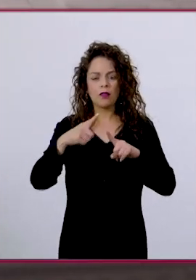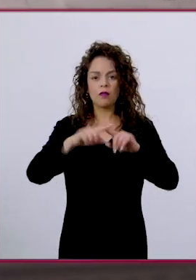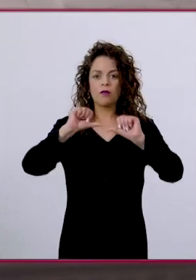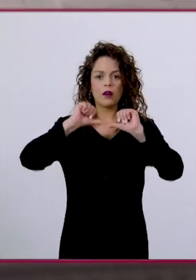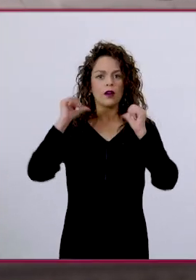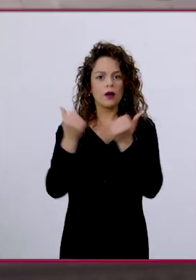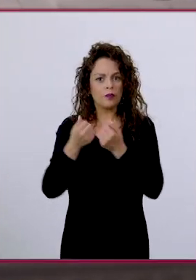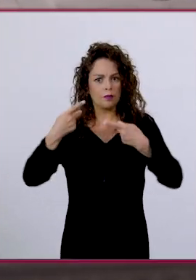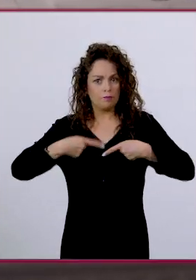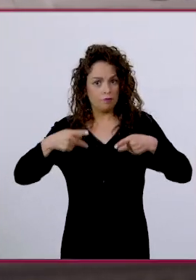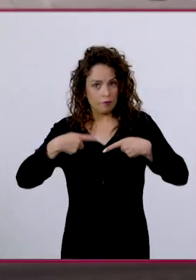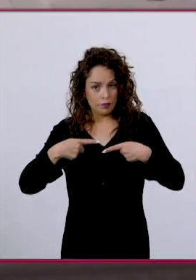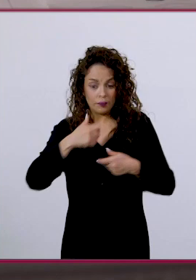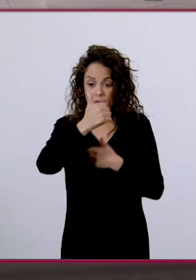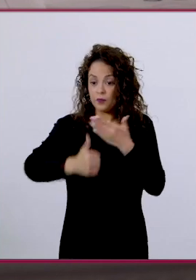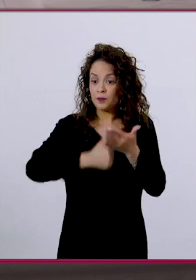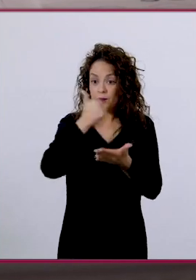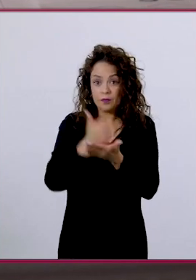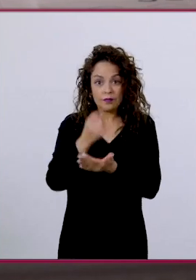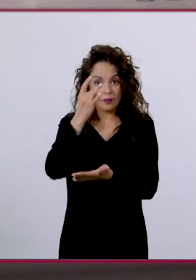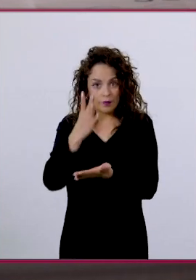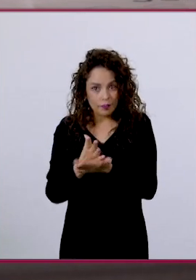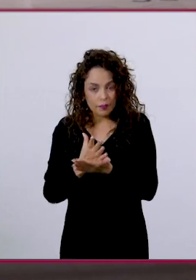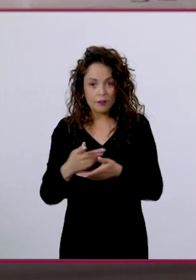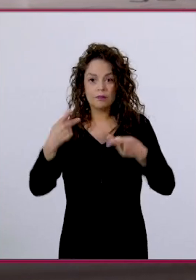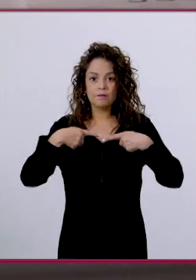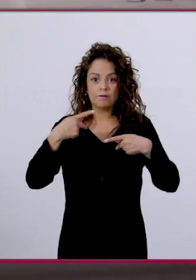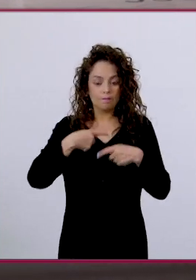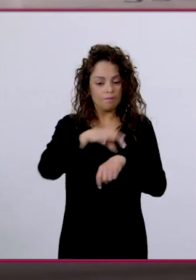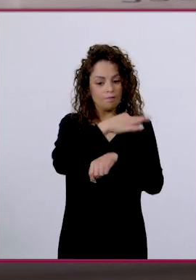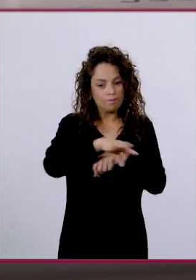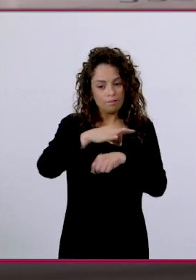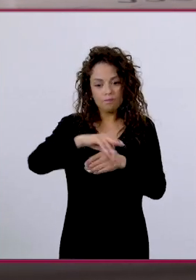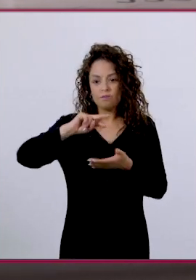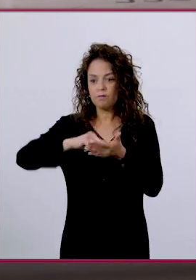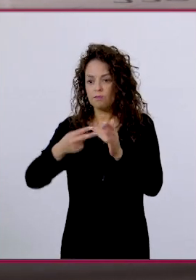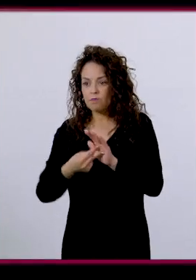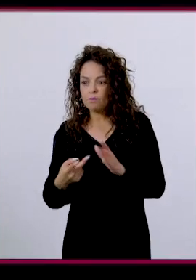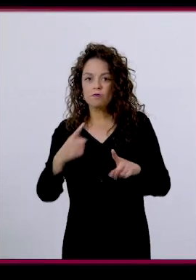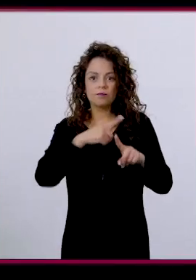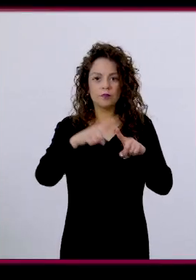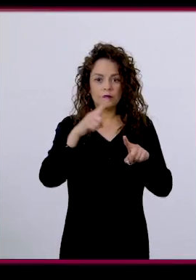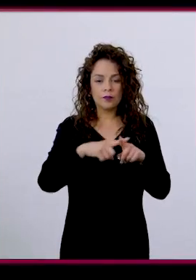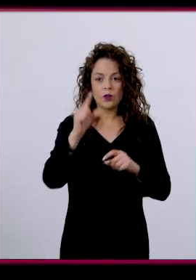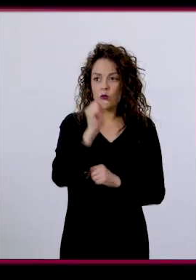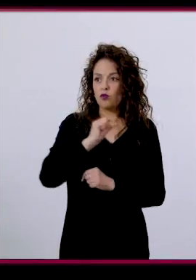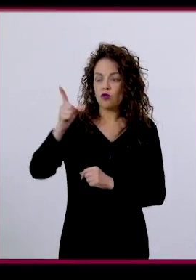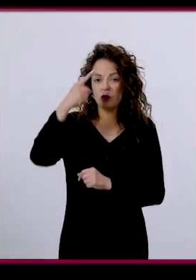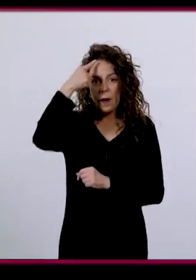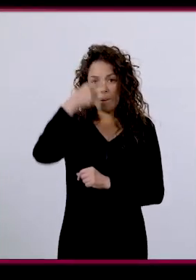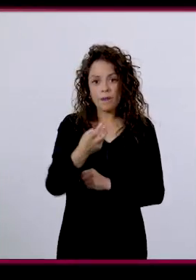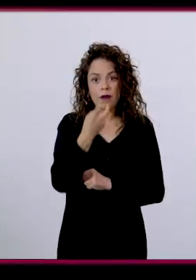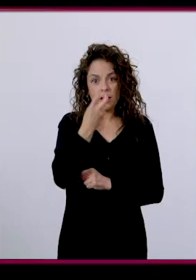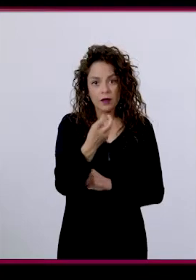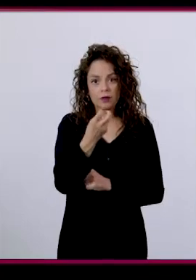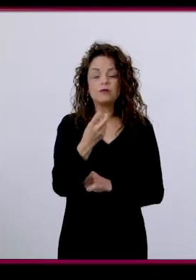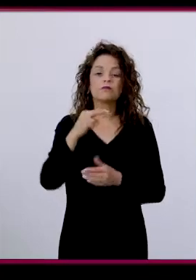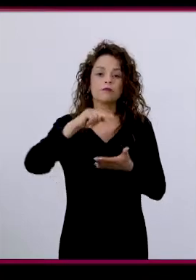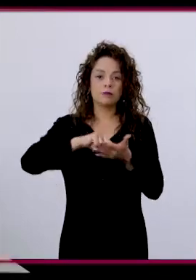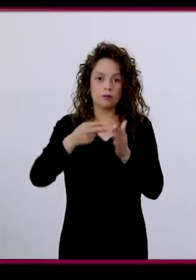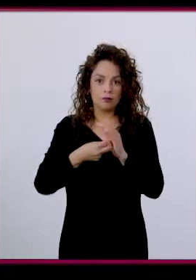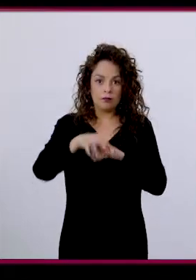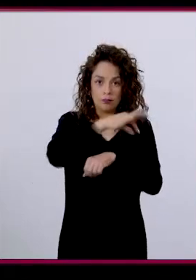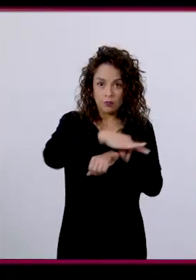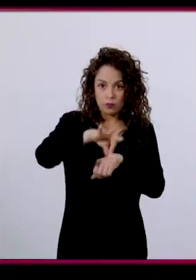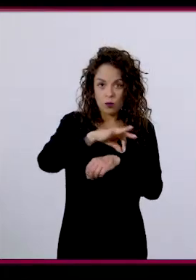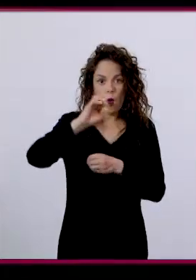como urbanistas, diseñadores gráficos e industriales, profesionales de la arquitectura e ingeniería,